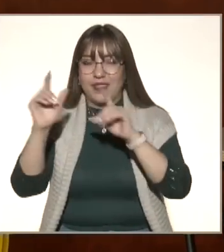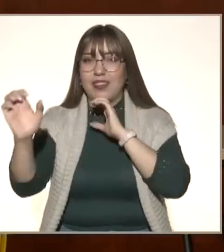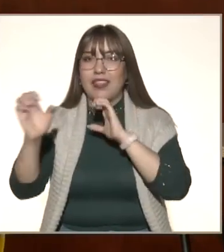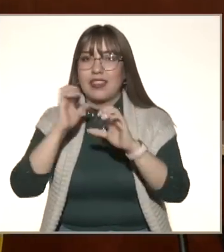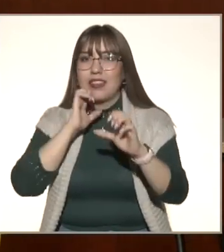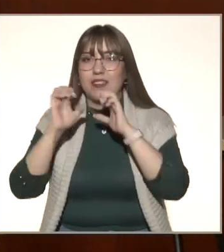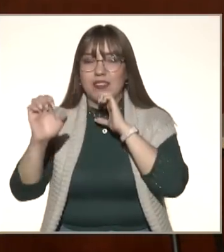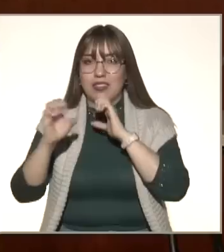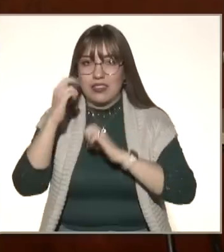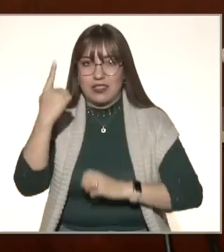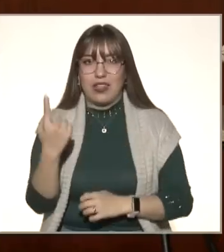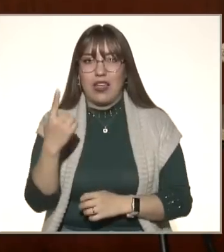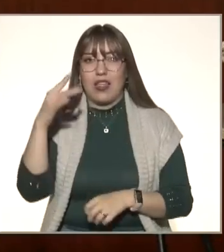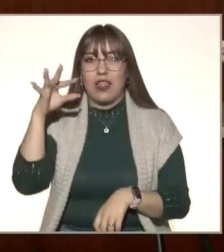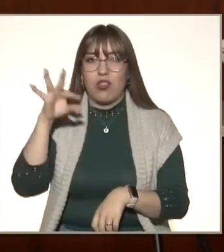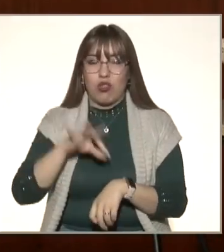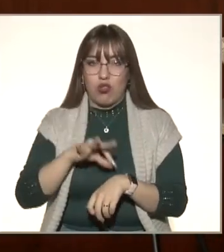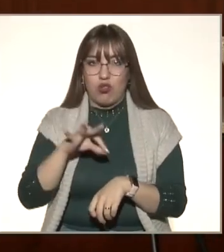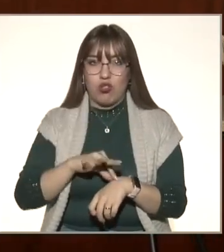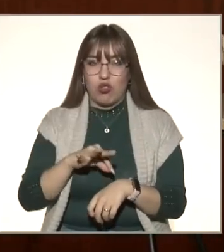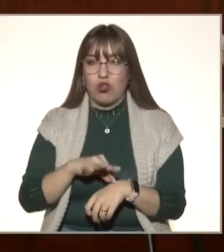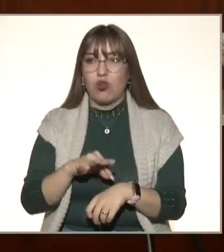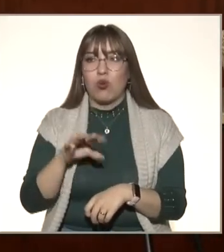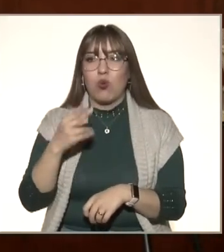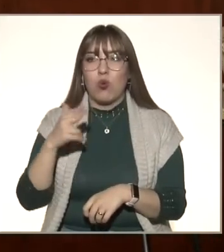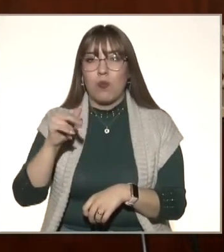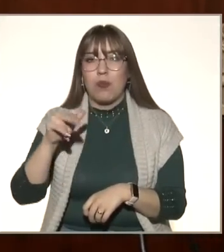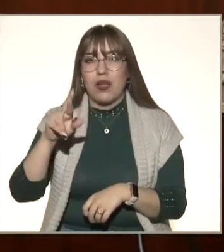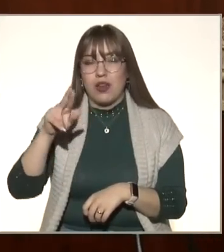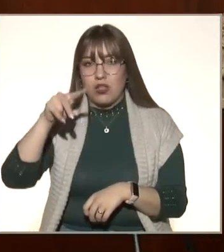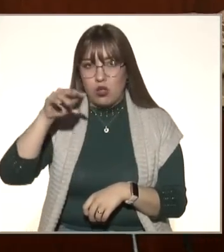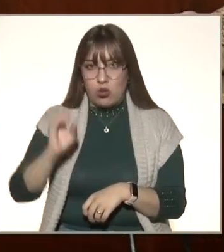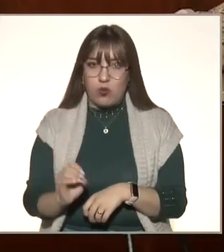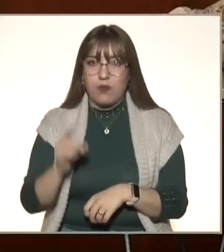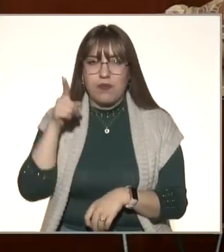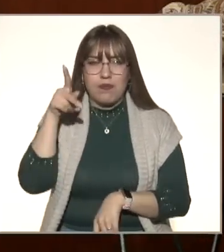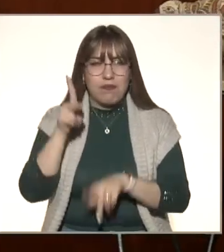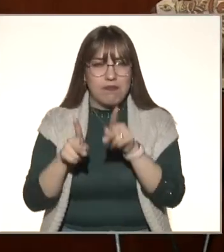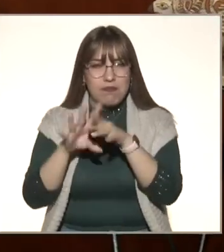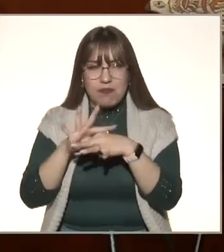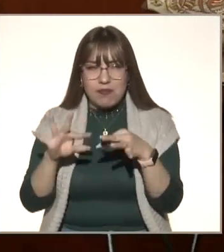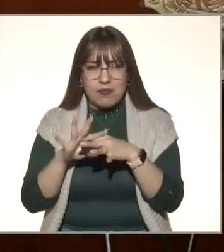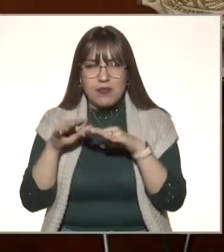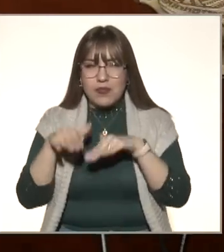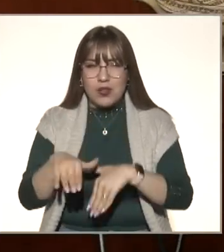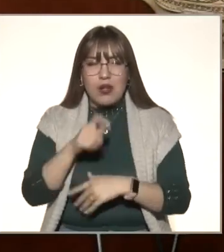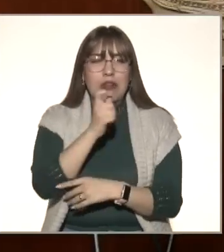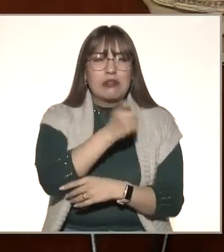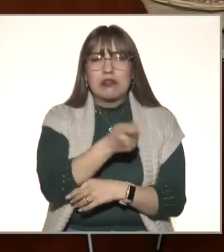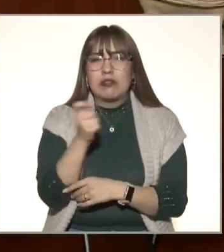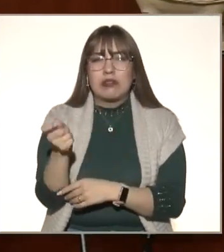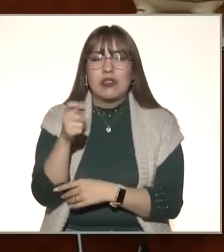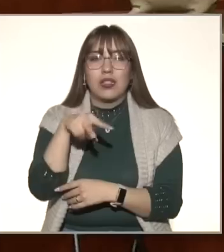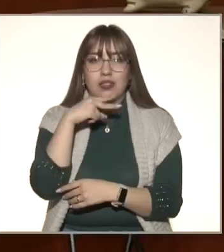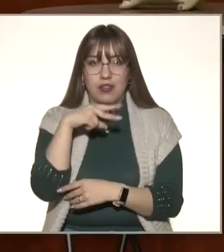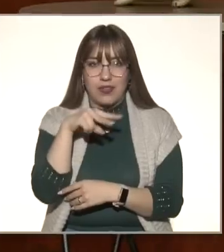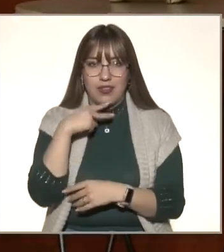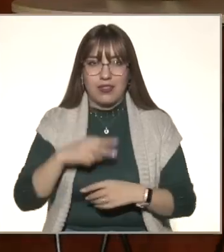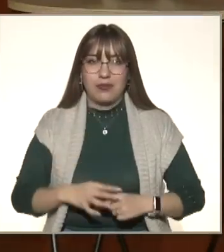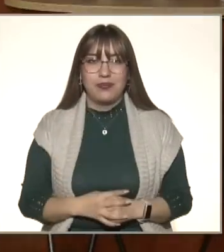Chávez Mayor, que él es especialista en semiótica y nos platica justamente de todos estos significados que hay en la Navidad. Vamos a